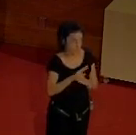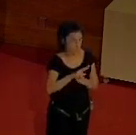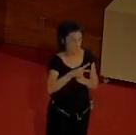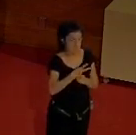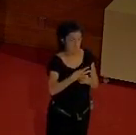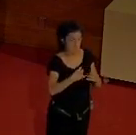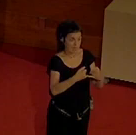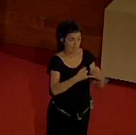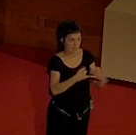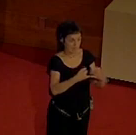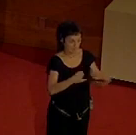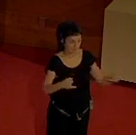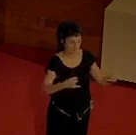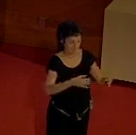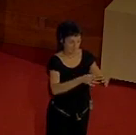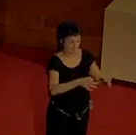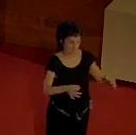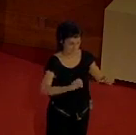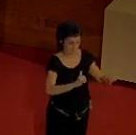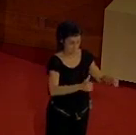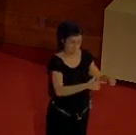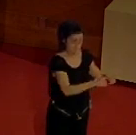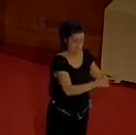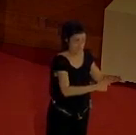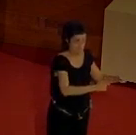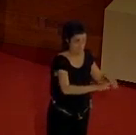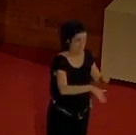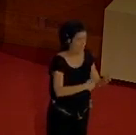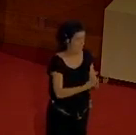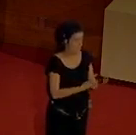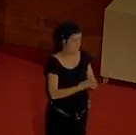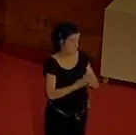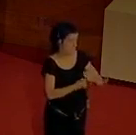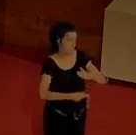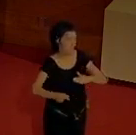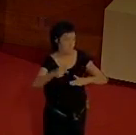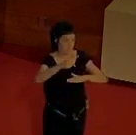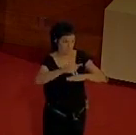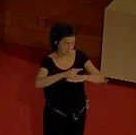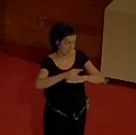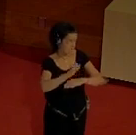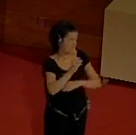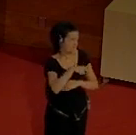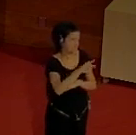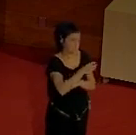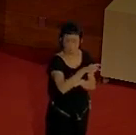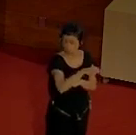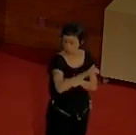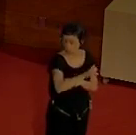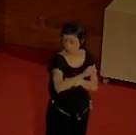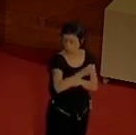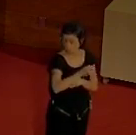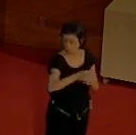Islas que vuelve vuelve a enganchar en Japón pero ya nos trae a filipinas hacia Indonesia Y si la traigo hasta el final